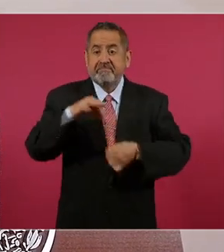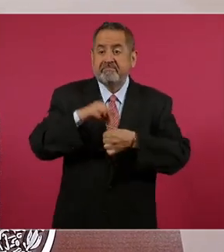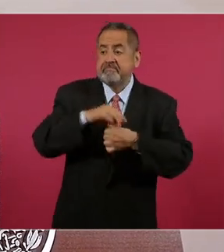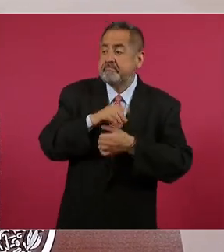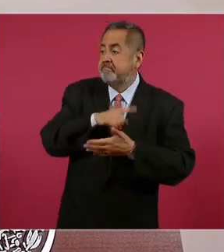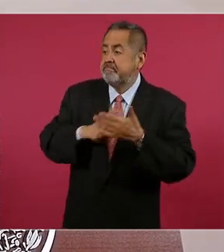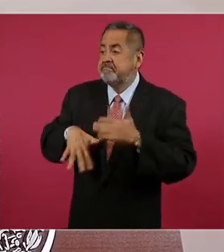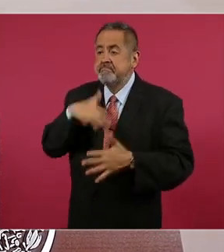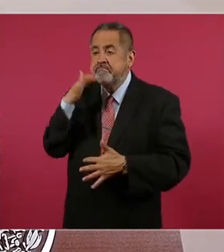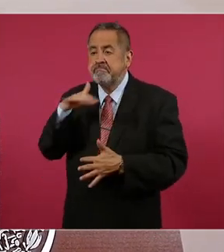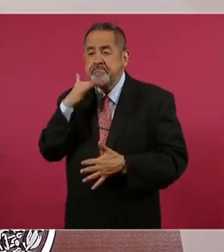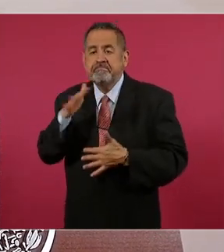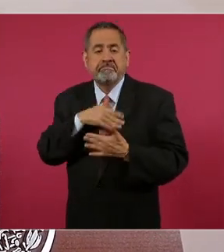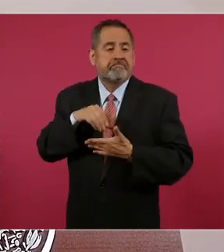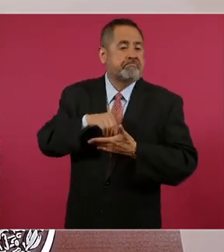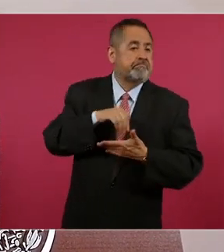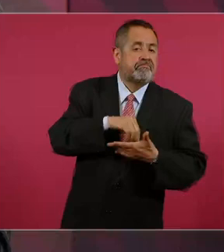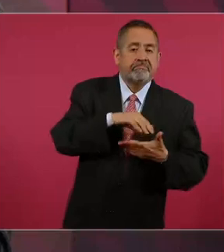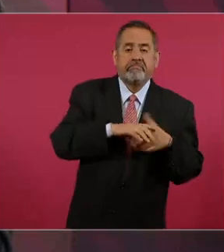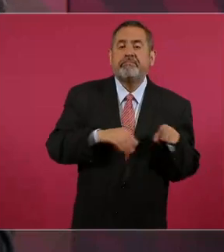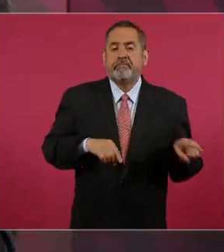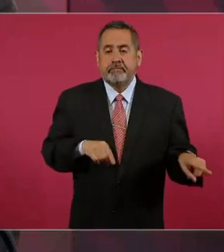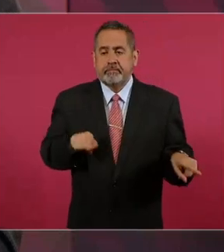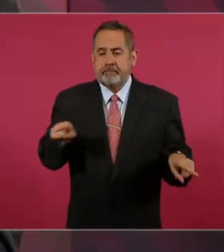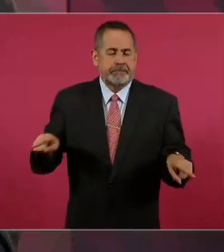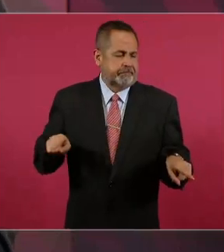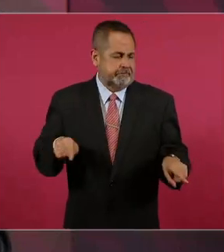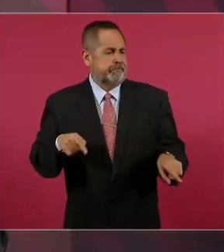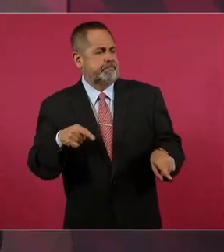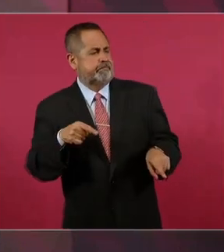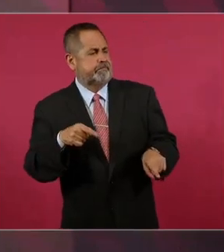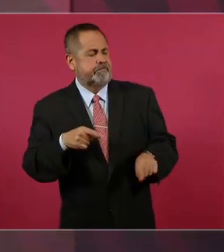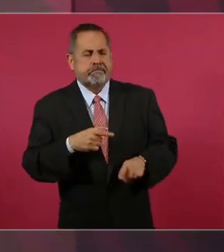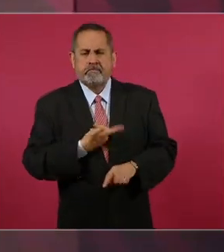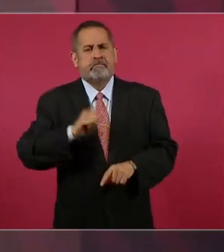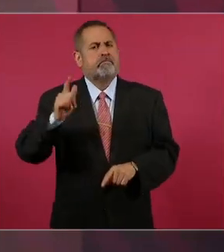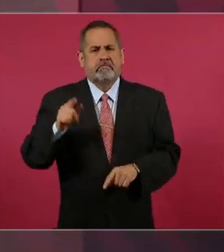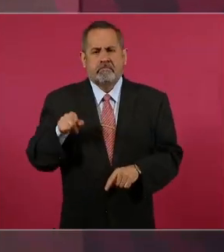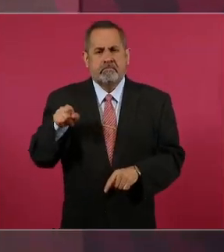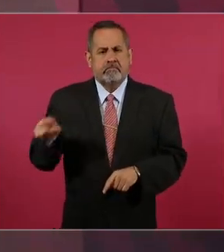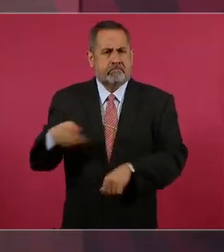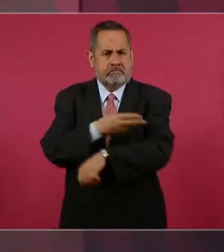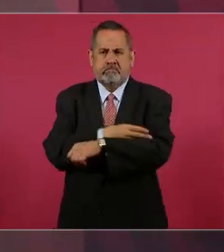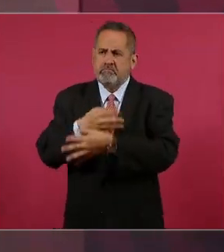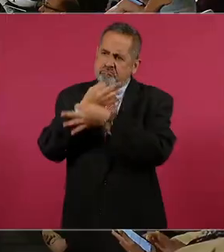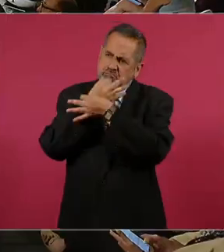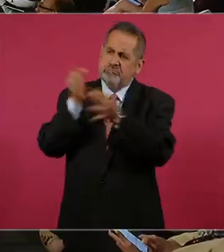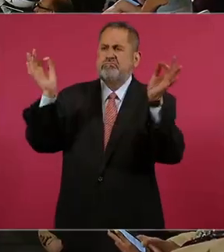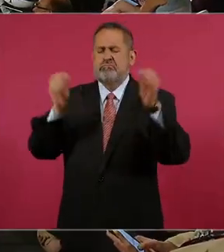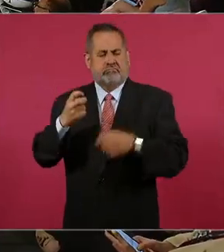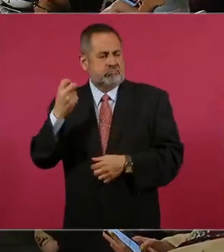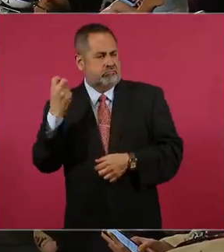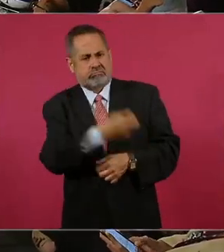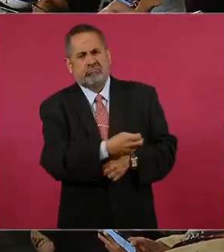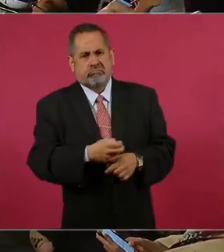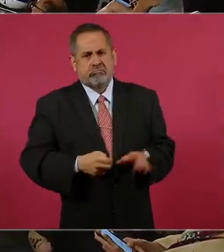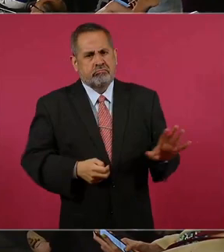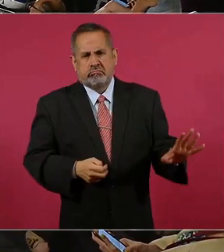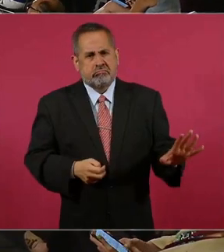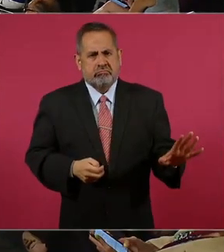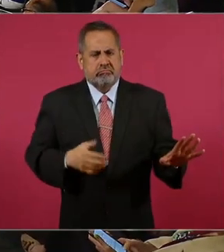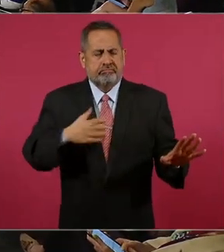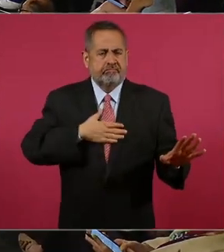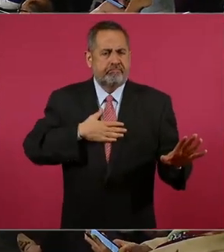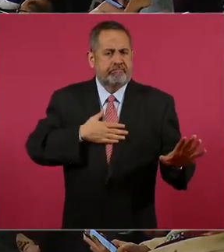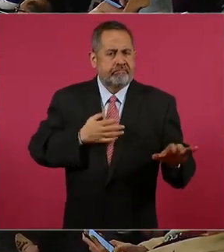lanza un manifiesto a la nación denunciando que la soberanía del Estado de